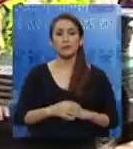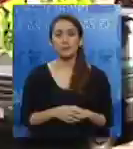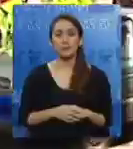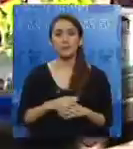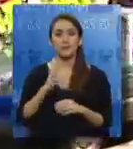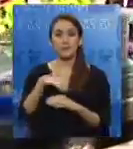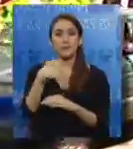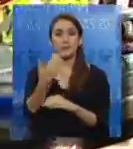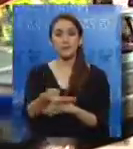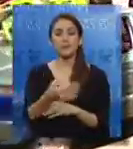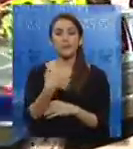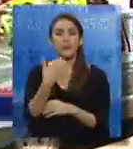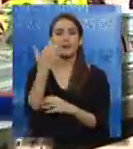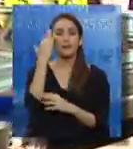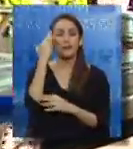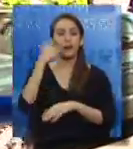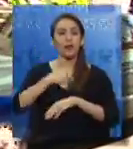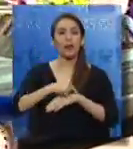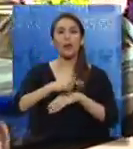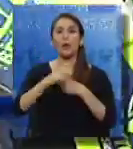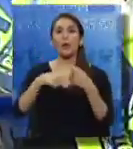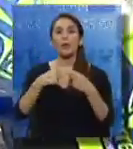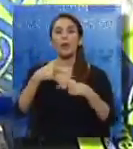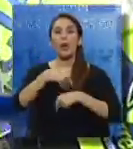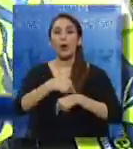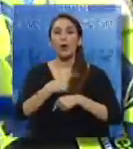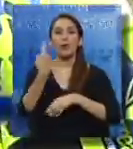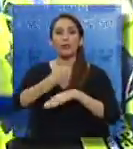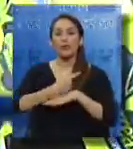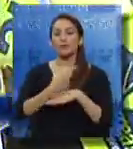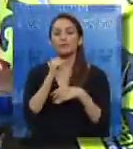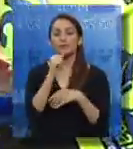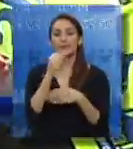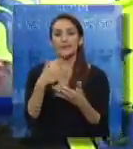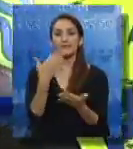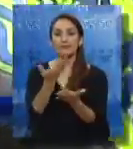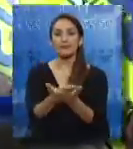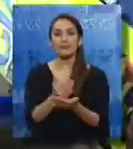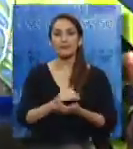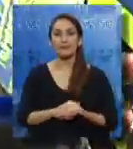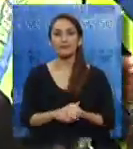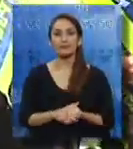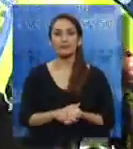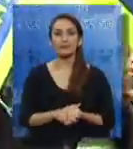las próximas horas se conocerá día y hora para la comparecencia. Cristian Hidalgo, TC Televisión.